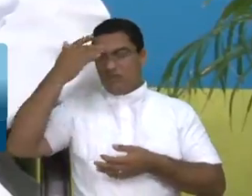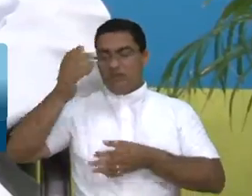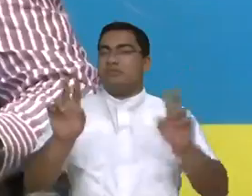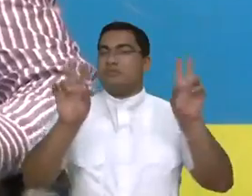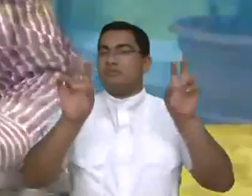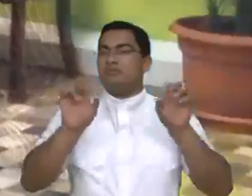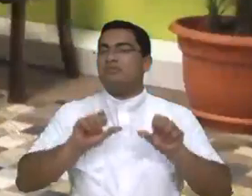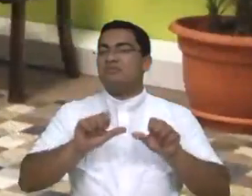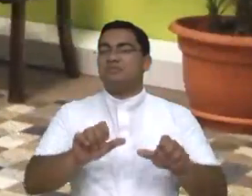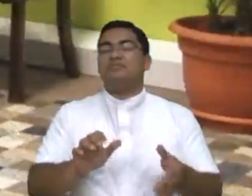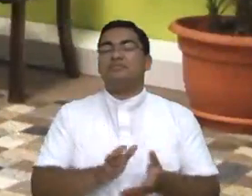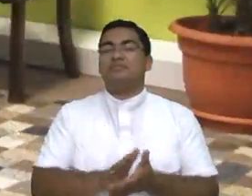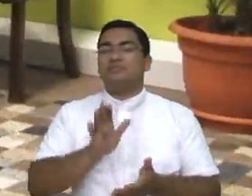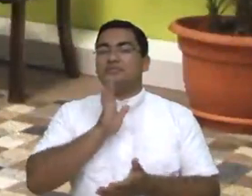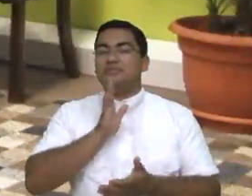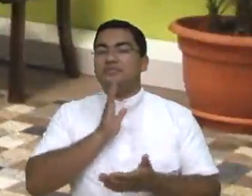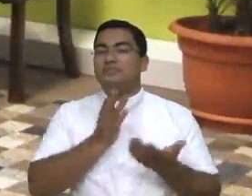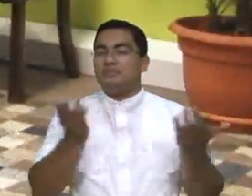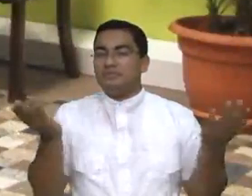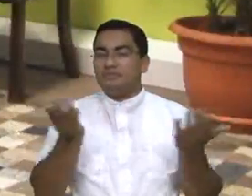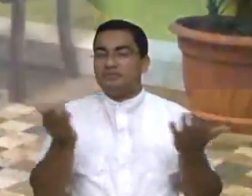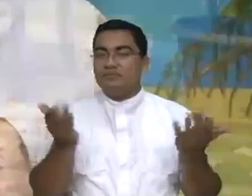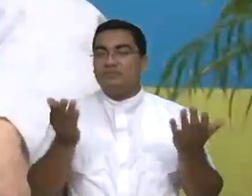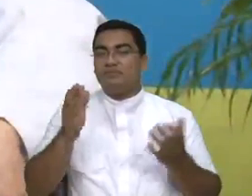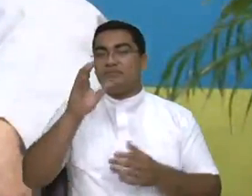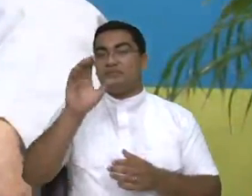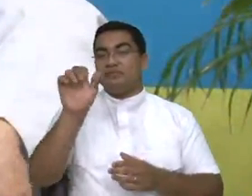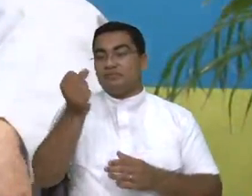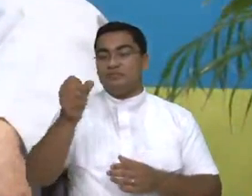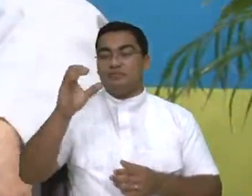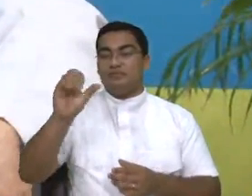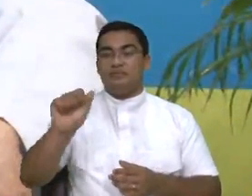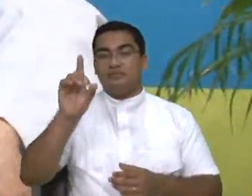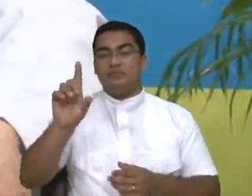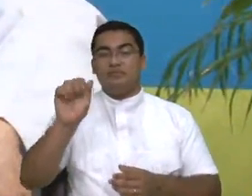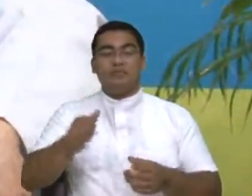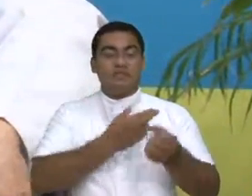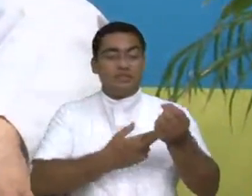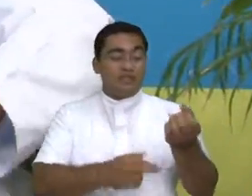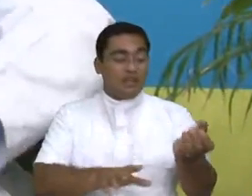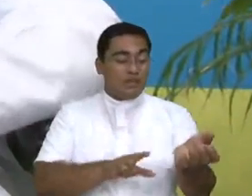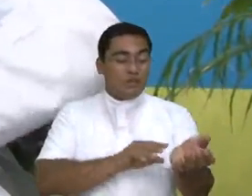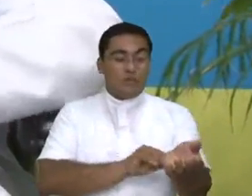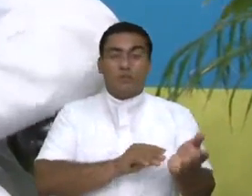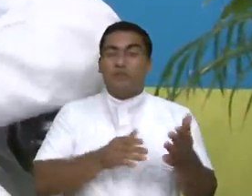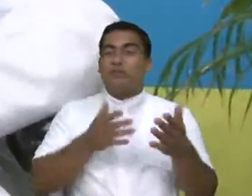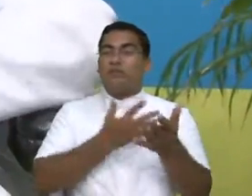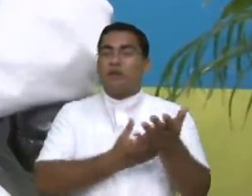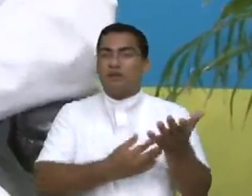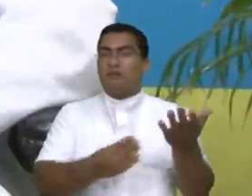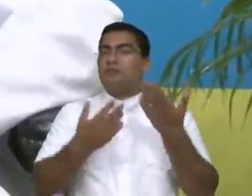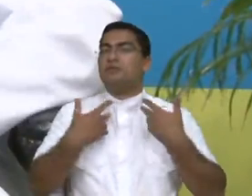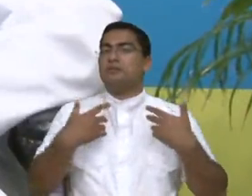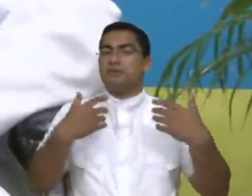puede saber. Estábamos hablando sobre la cascada de la coagulación y la forma en cómo las heridas van sanando o van